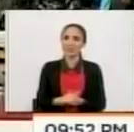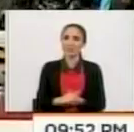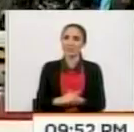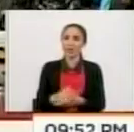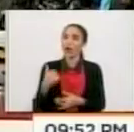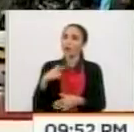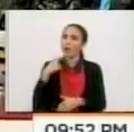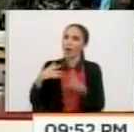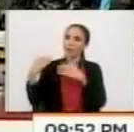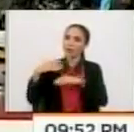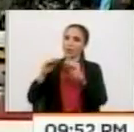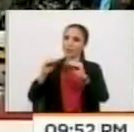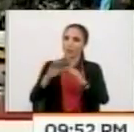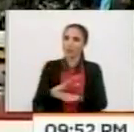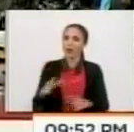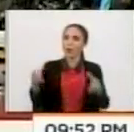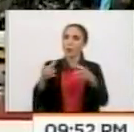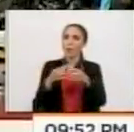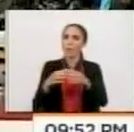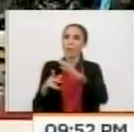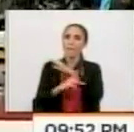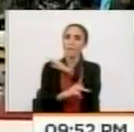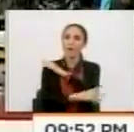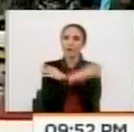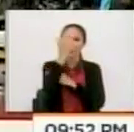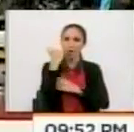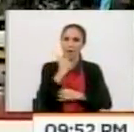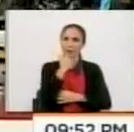que... ¿Cómo está a toque, vale?